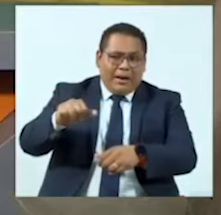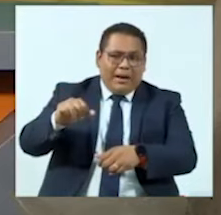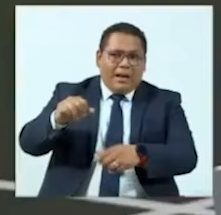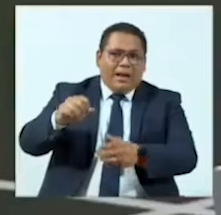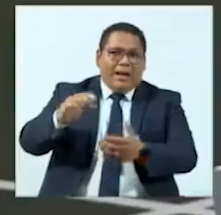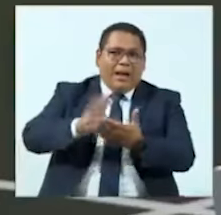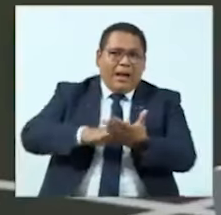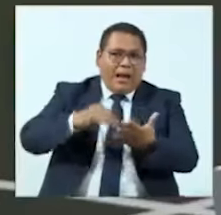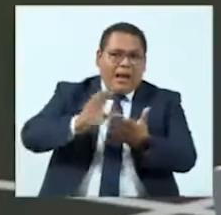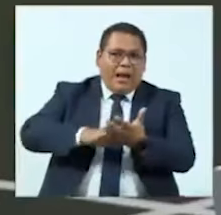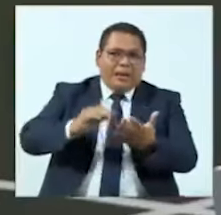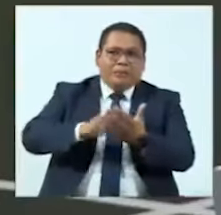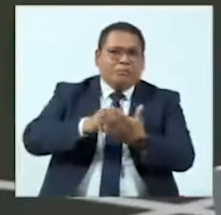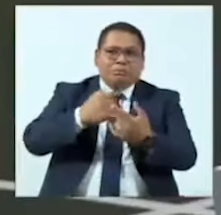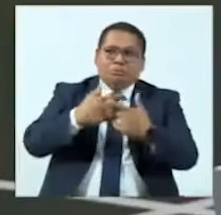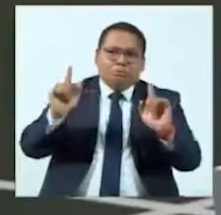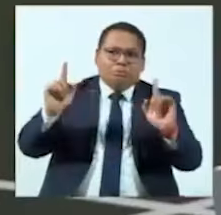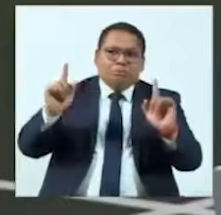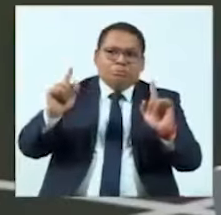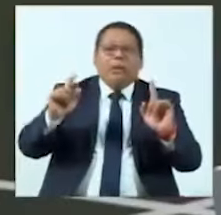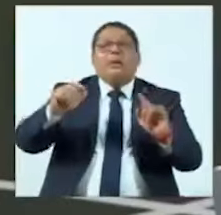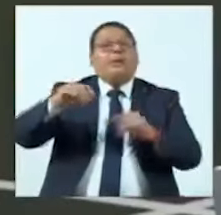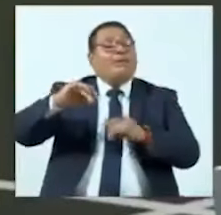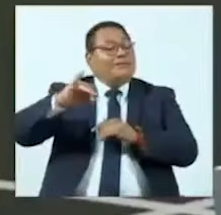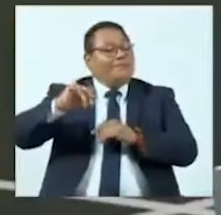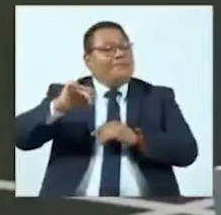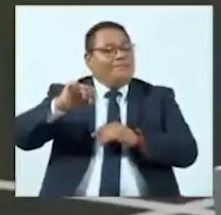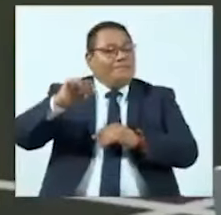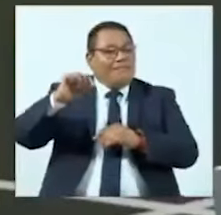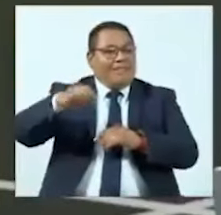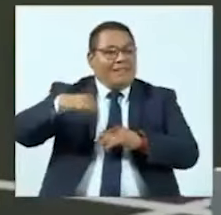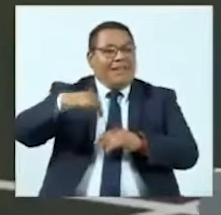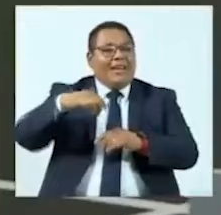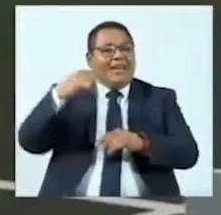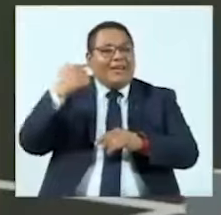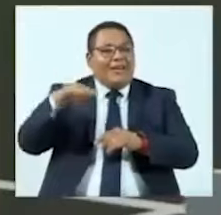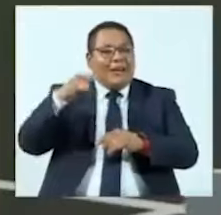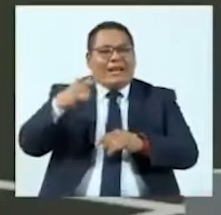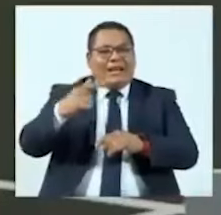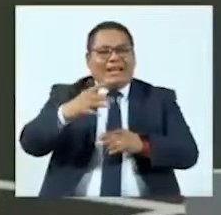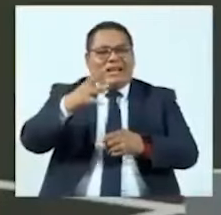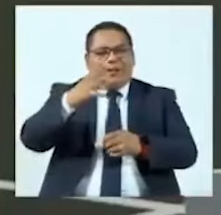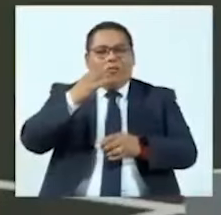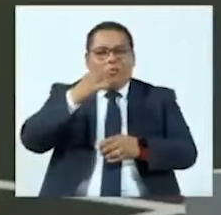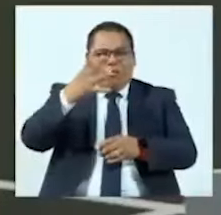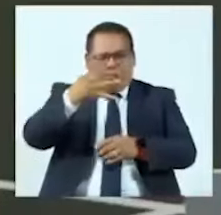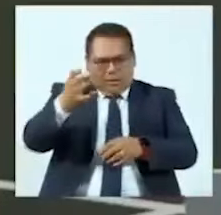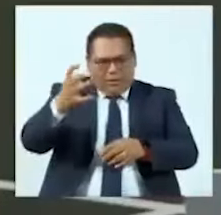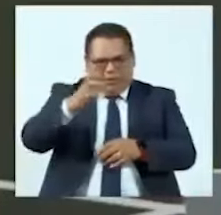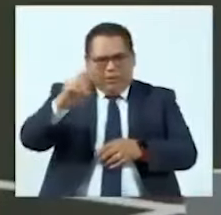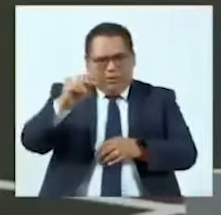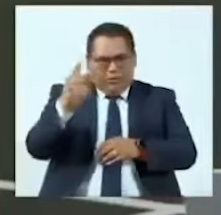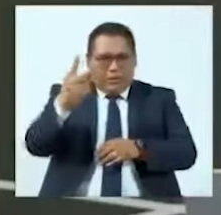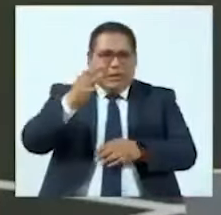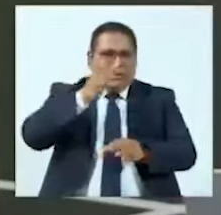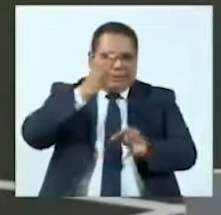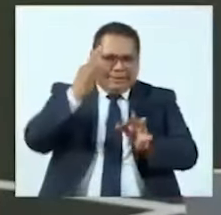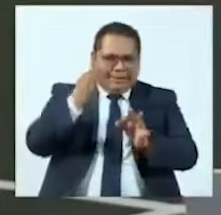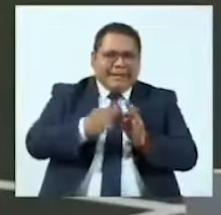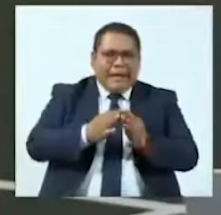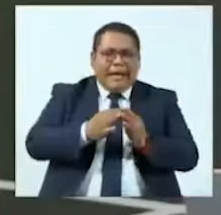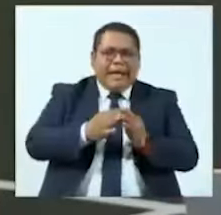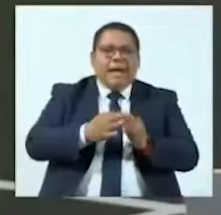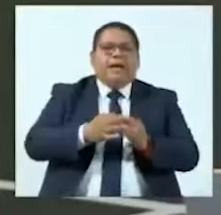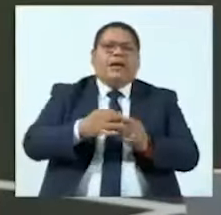sea así es Guadalajara va a ser su cumpleaños 482 aniversario de la fundación de Guadalajara el registro civil de